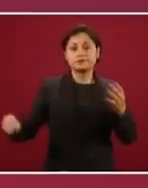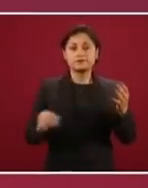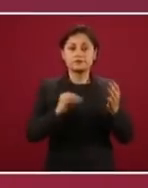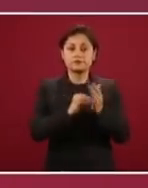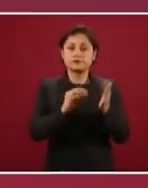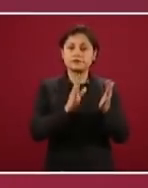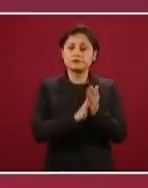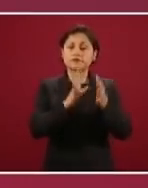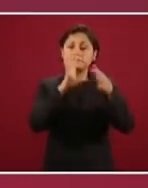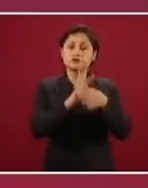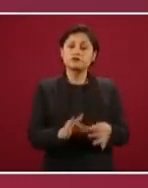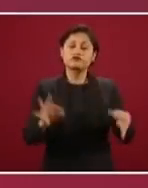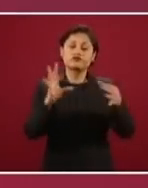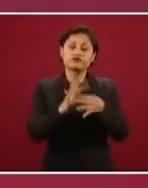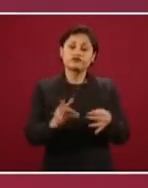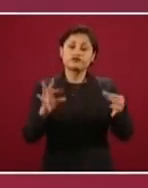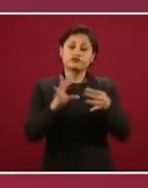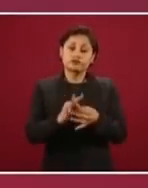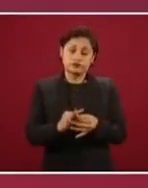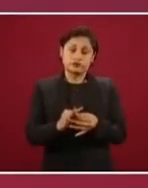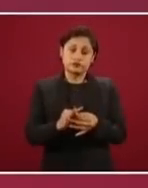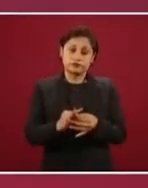o engañando